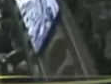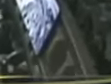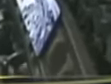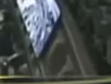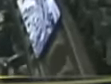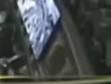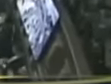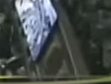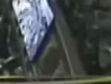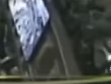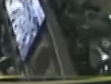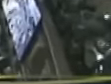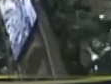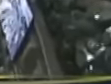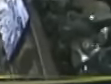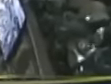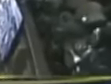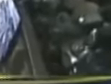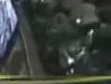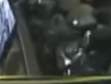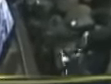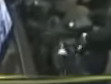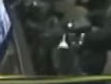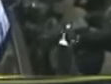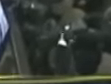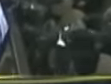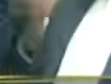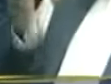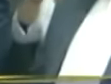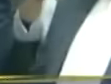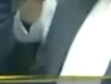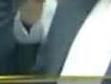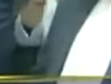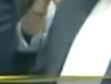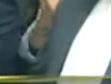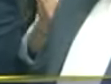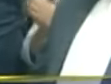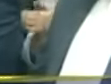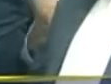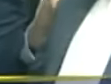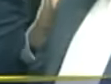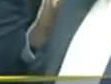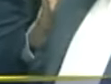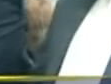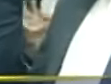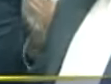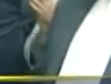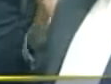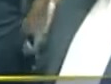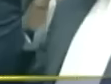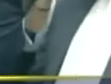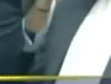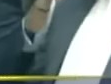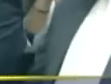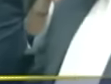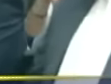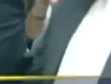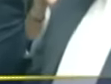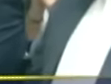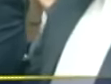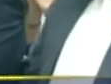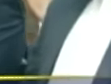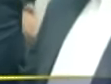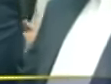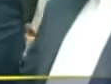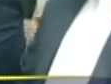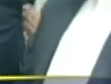Federal Legislativo. El presidente constitucional Nicolás Maduro conversa con los diputados presentes, Ricardo Sánchez, secretario